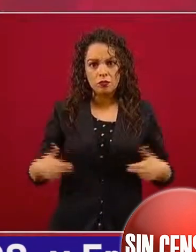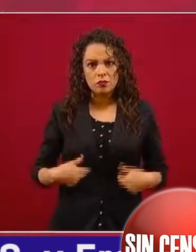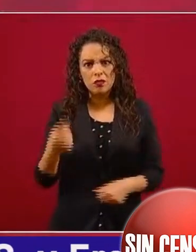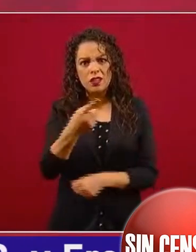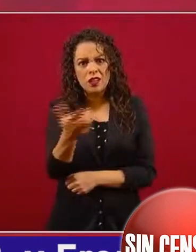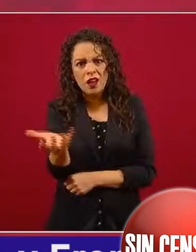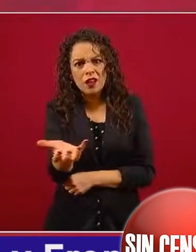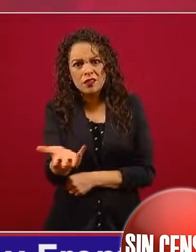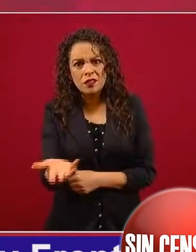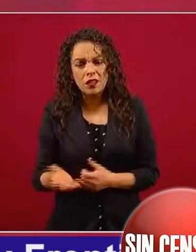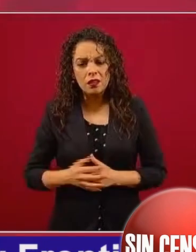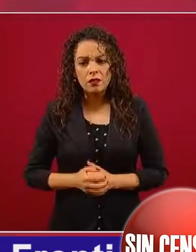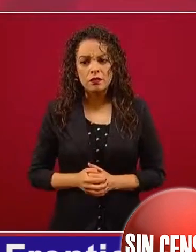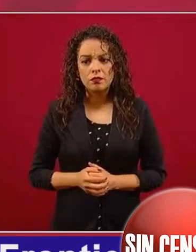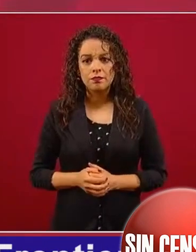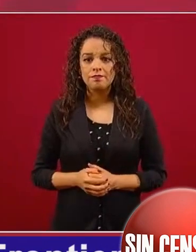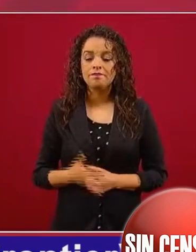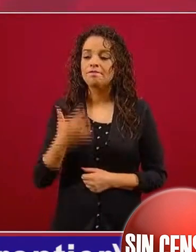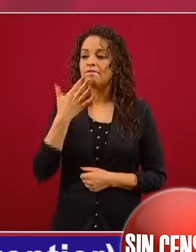Una recomendación: